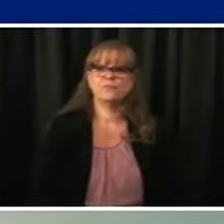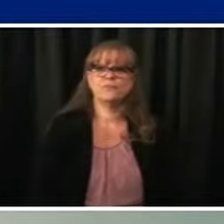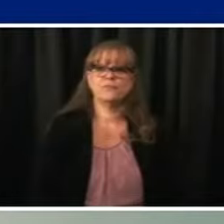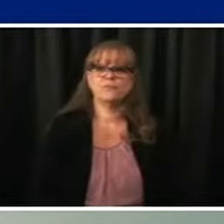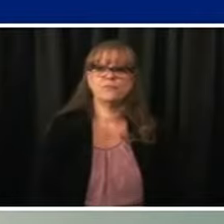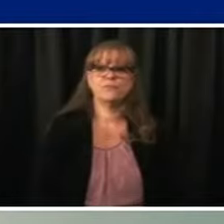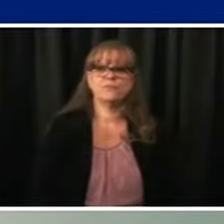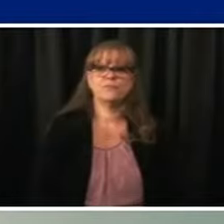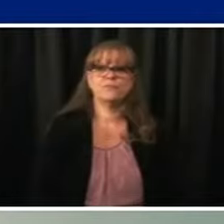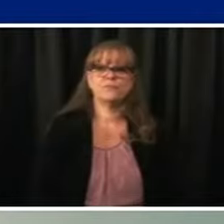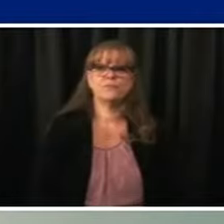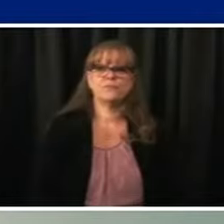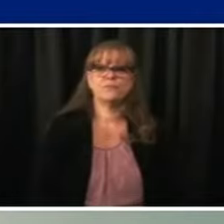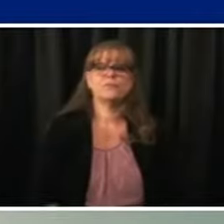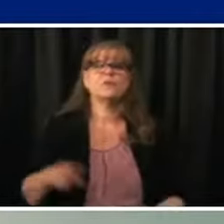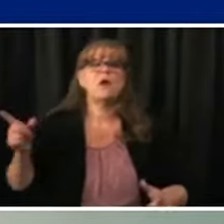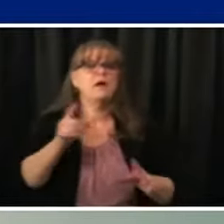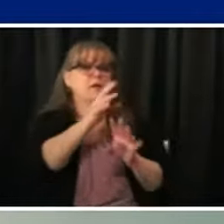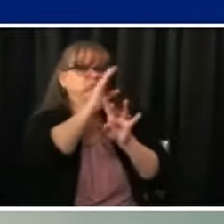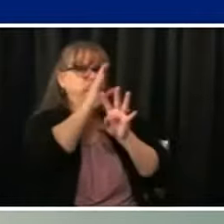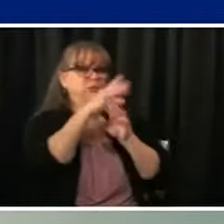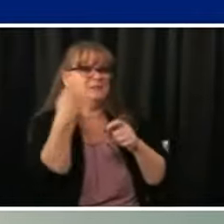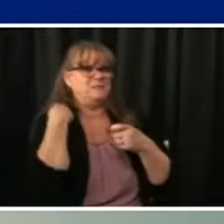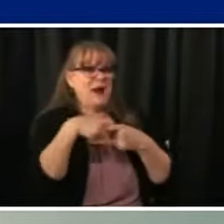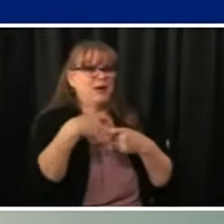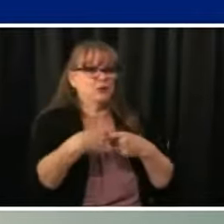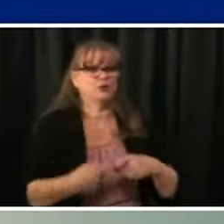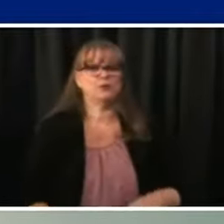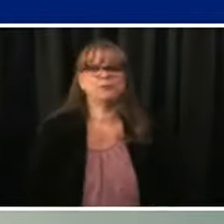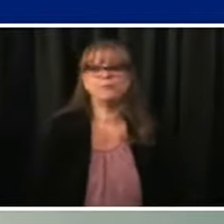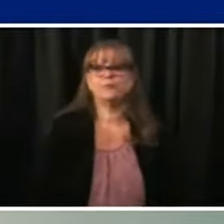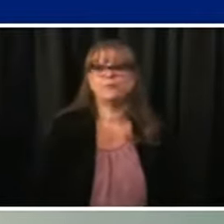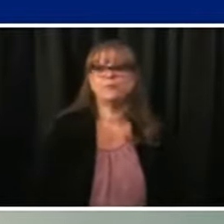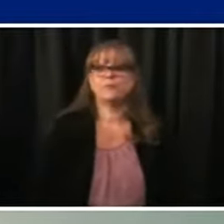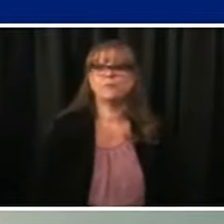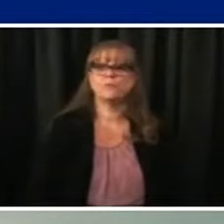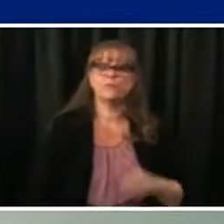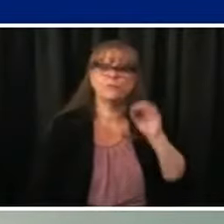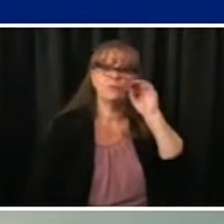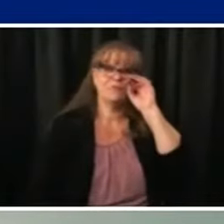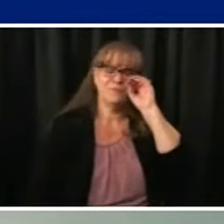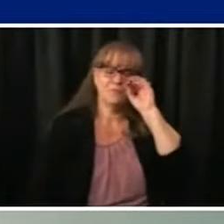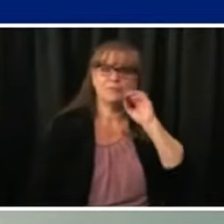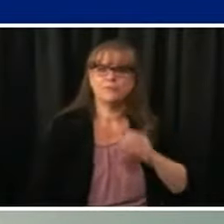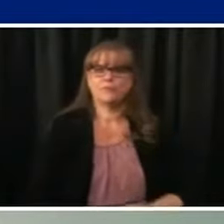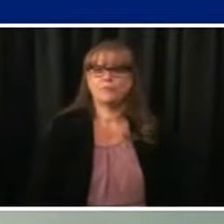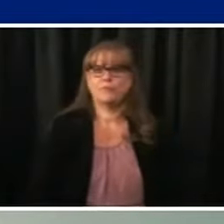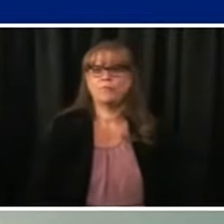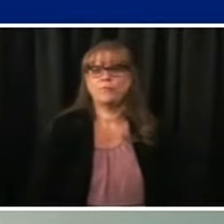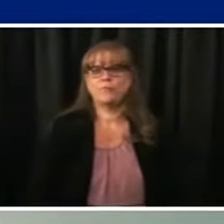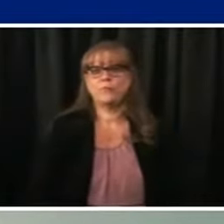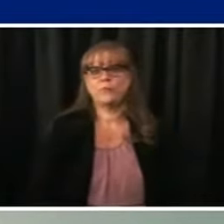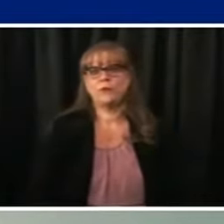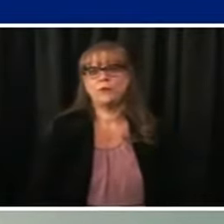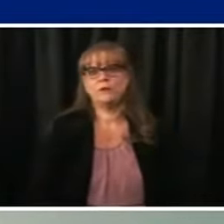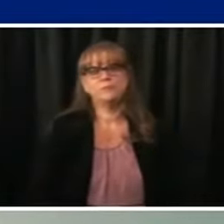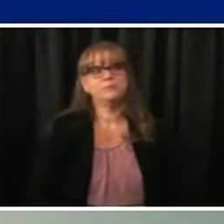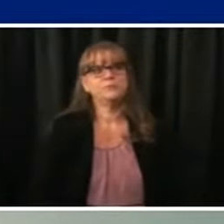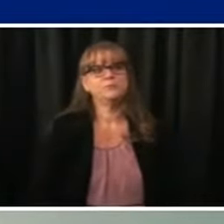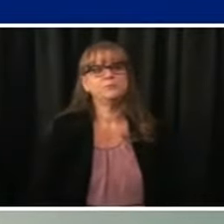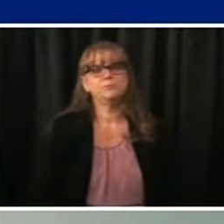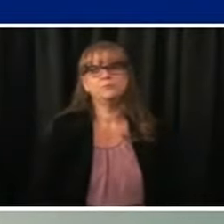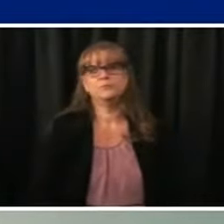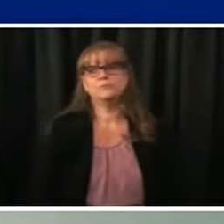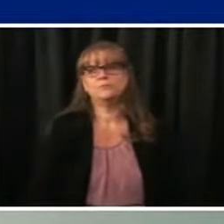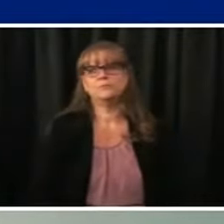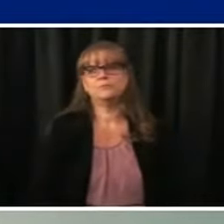hablan español. No tengan miedo, vengan y sigan el proceso de lo que es la vacunación. Pongan su brazo